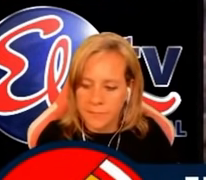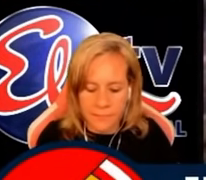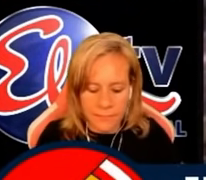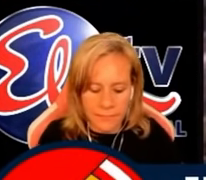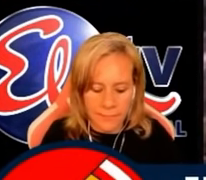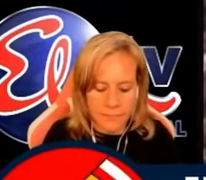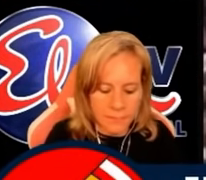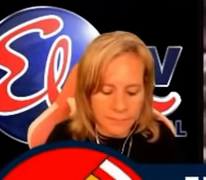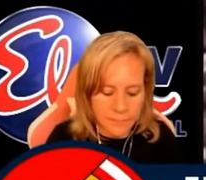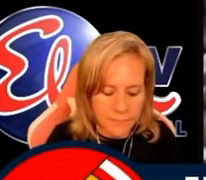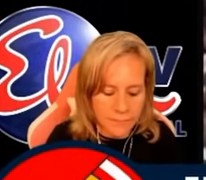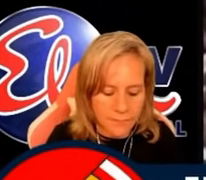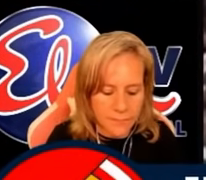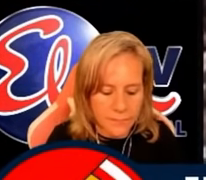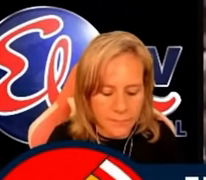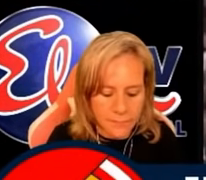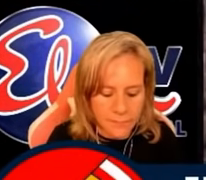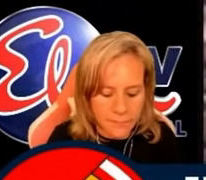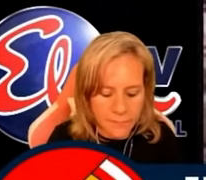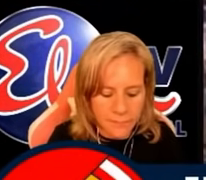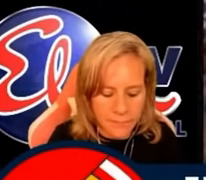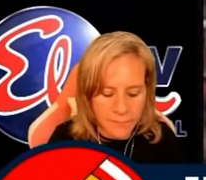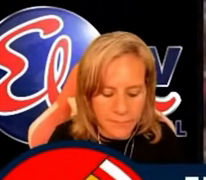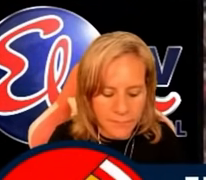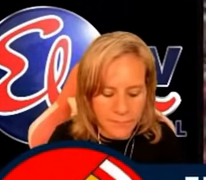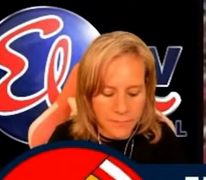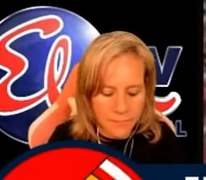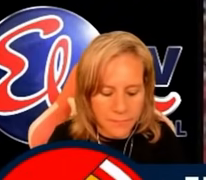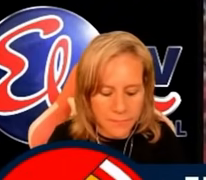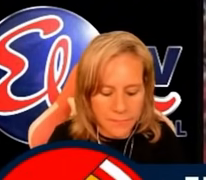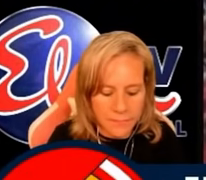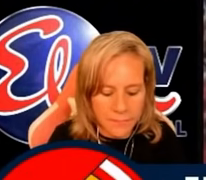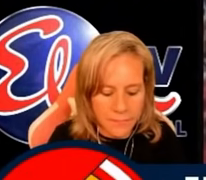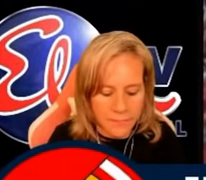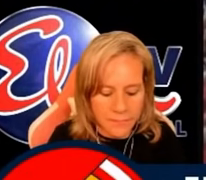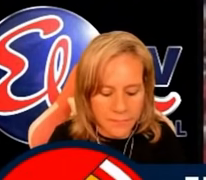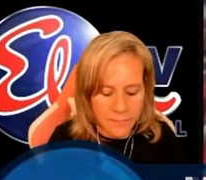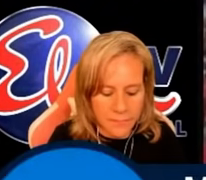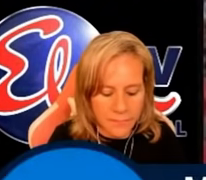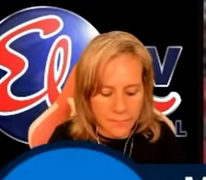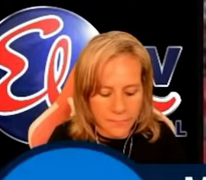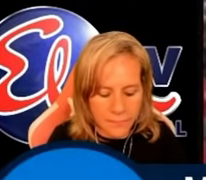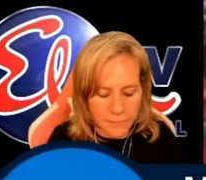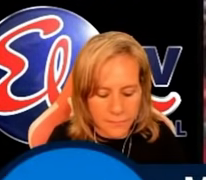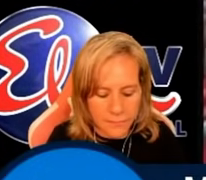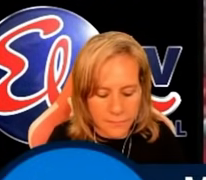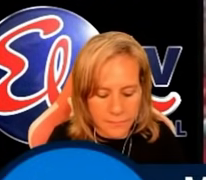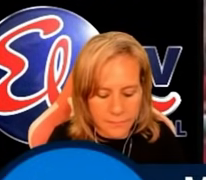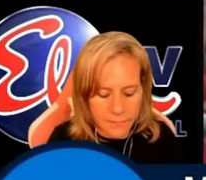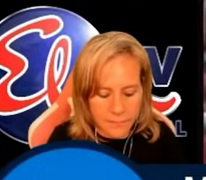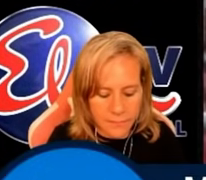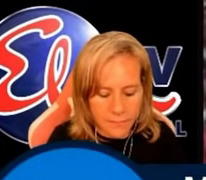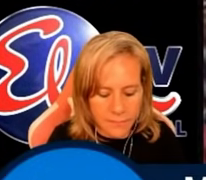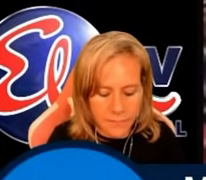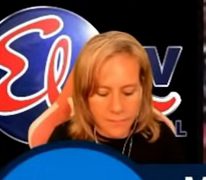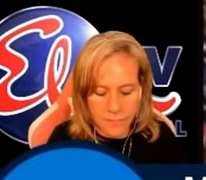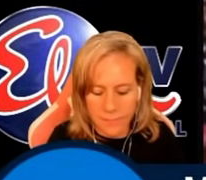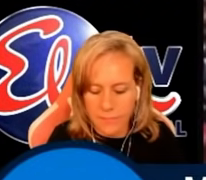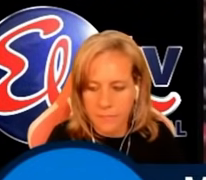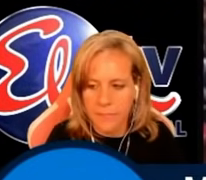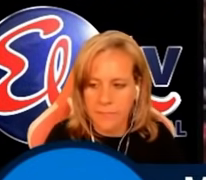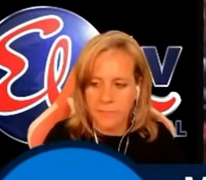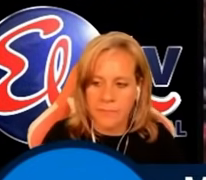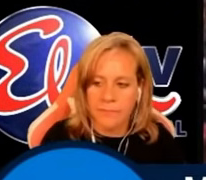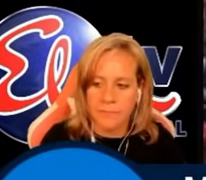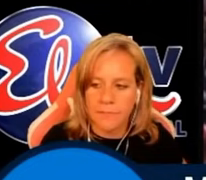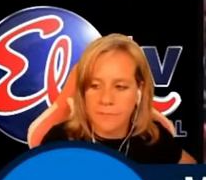reclamar presupuesto para las escuelas, para los niños, ahí no llegan los textos. Y te vas al Ministerio de Educación y encuentras